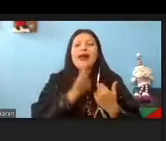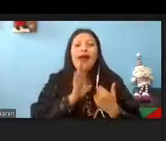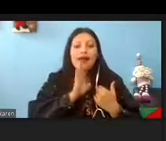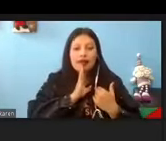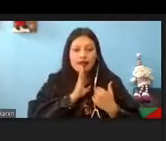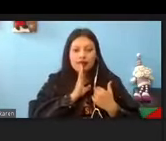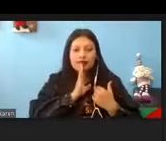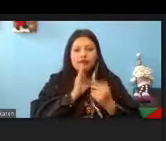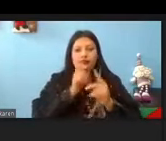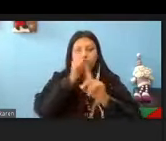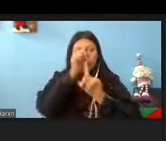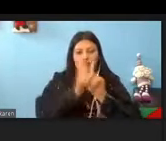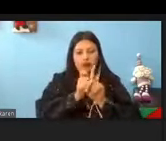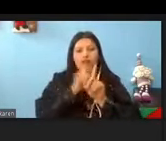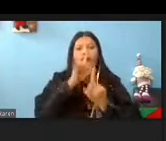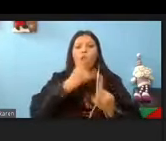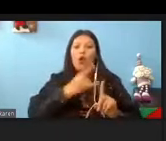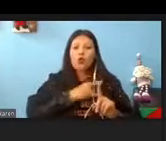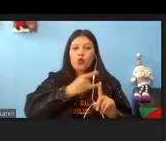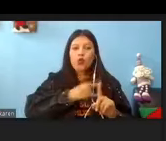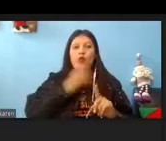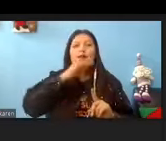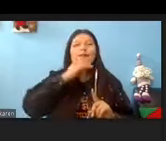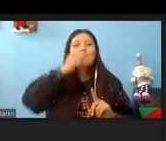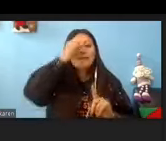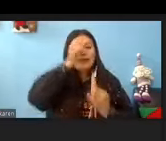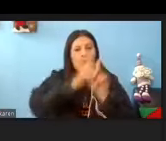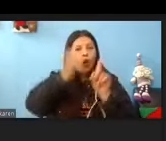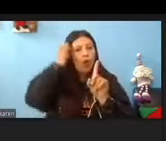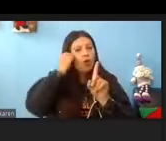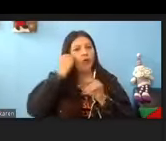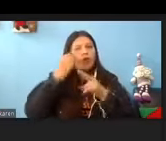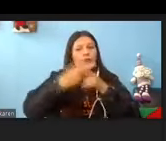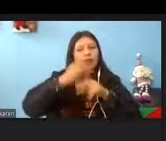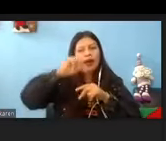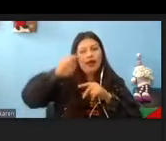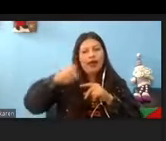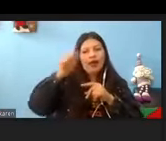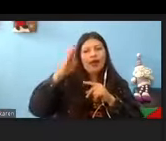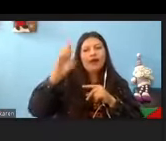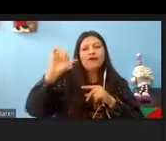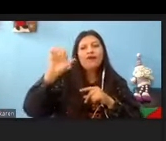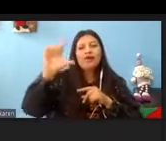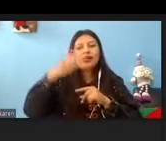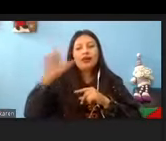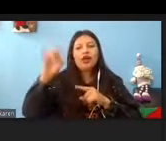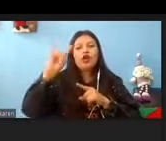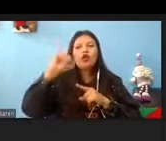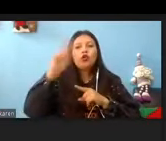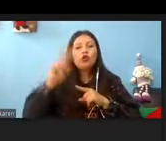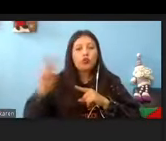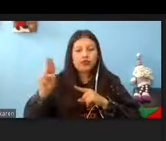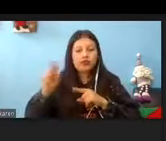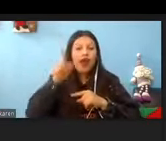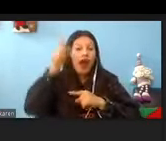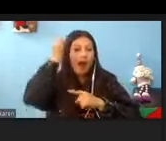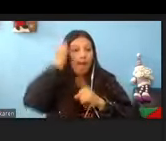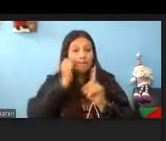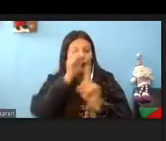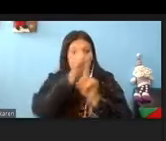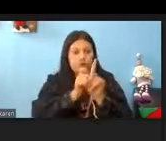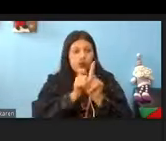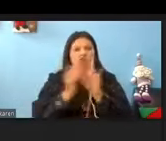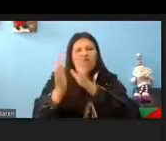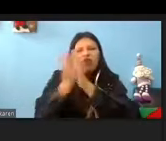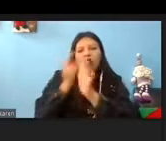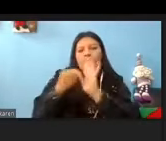el antropólogo social de la Universidad de Medellín, Gabriel Ruiz Romero, quien nos va a hablar sobre lo